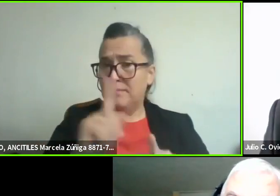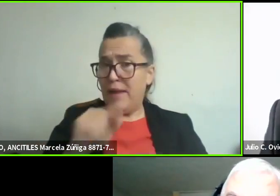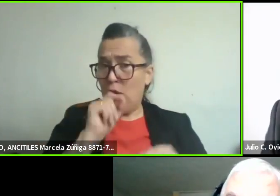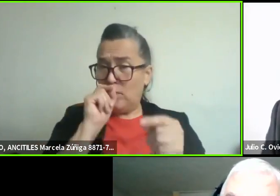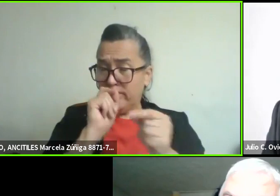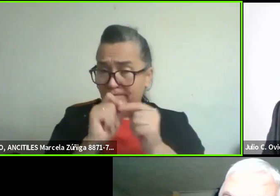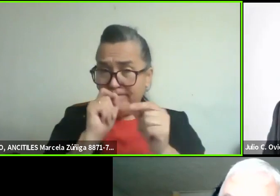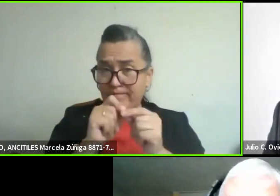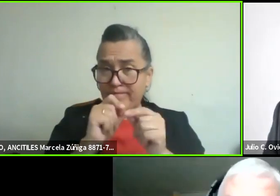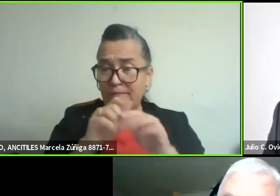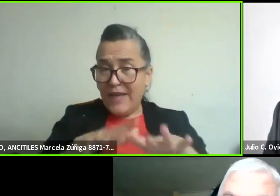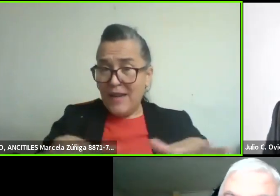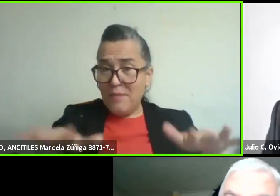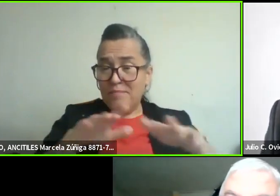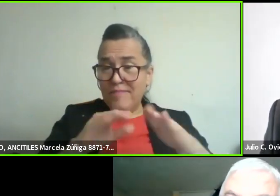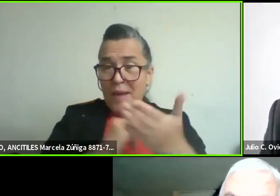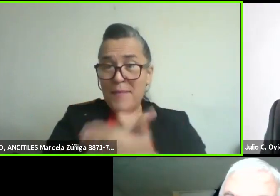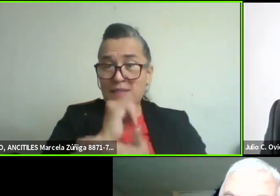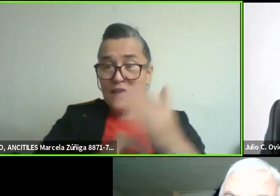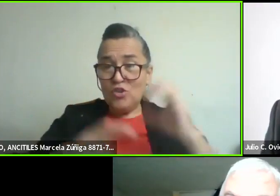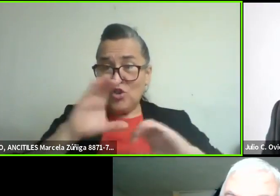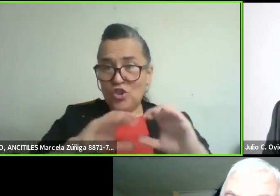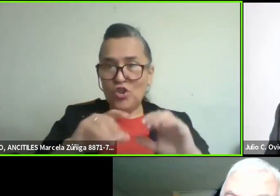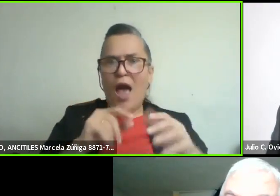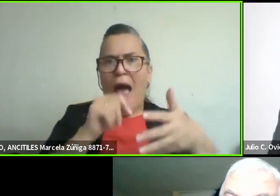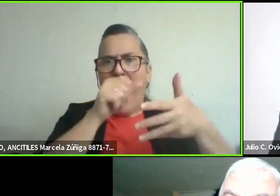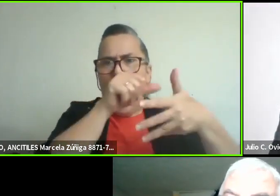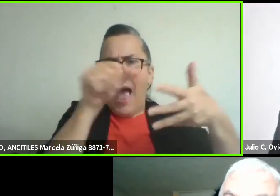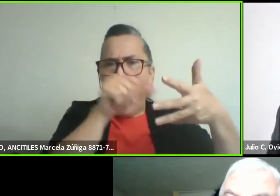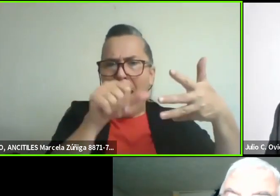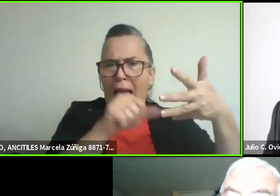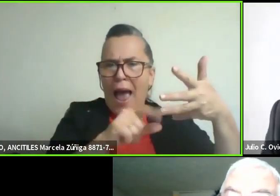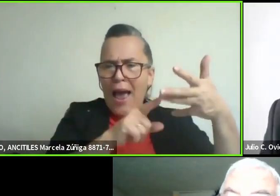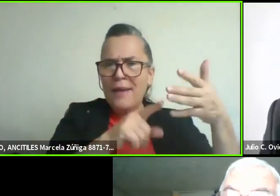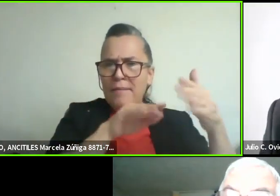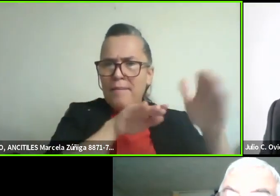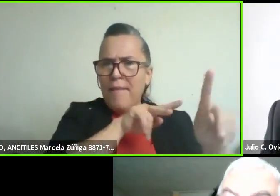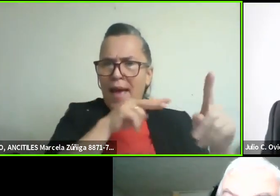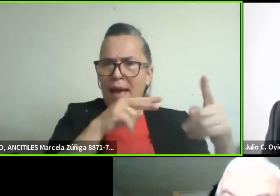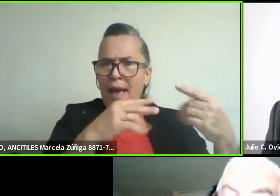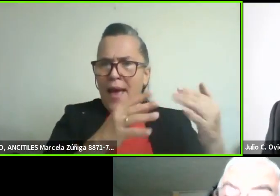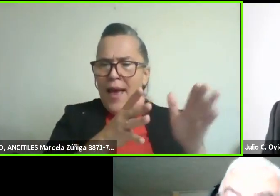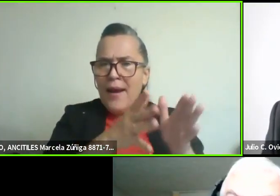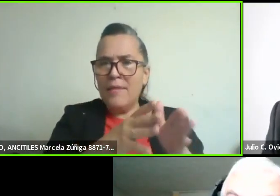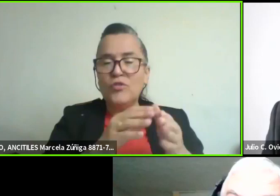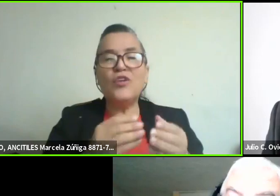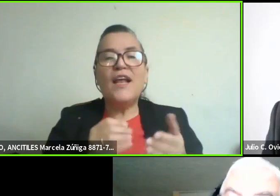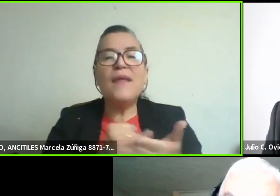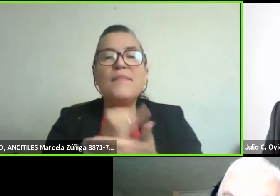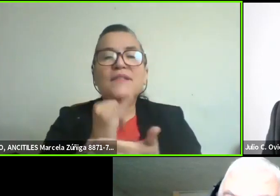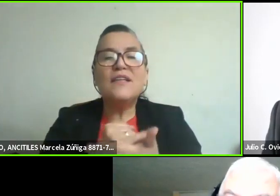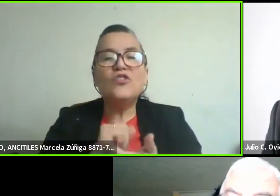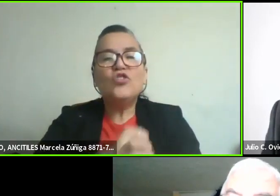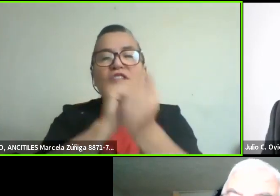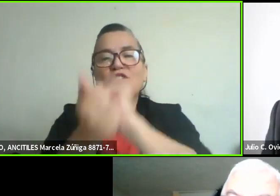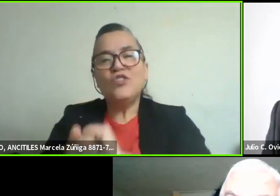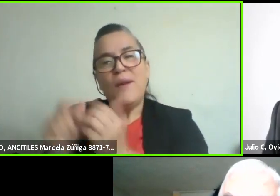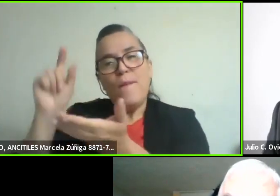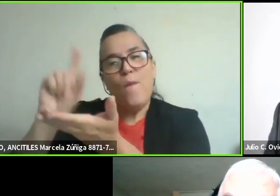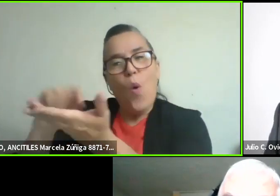la investigación científica hay parámetros muy claros que tienen que ver con que la producción se traduce en publicaciones en revistas